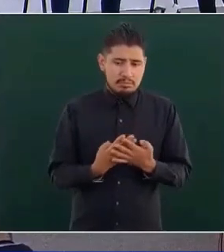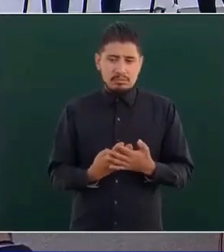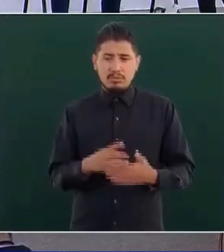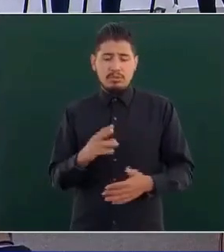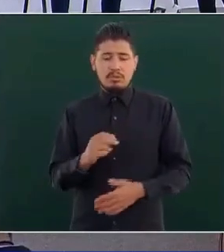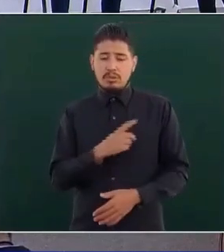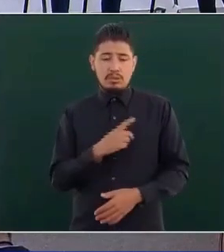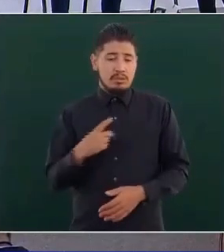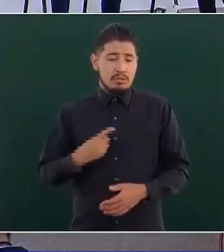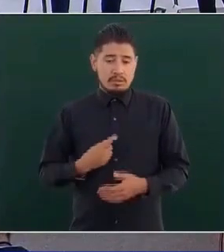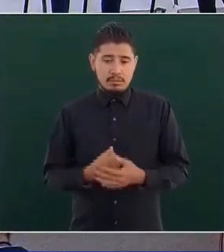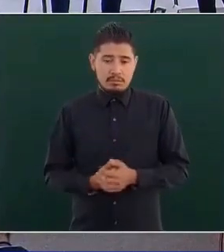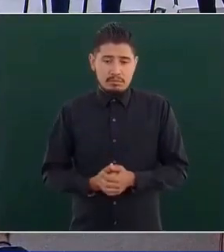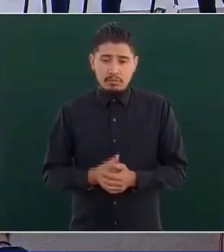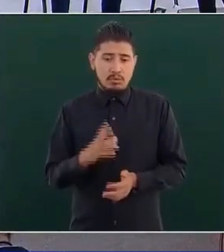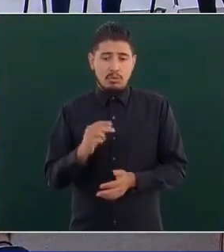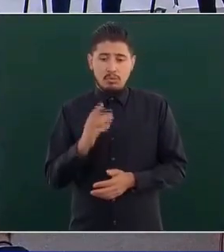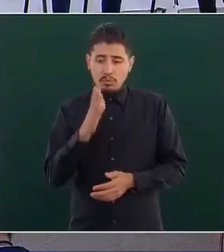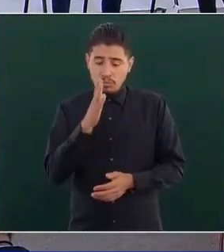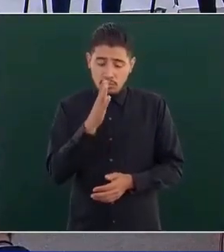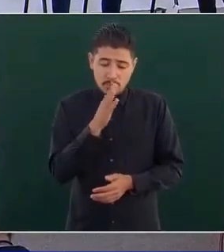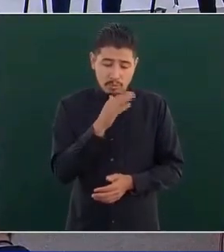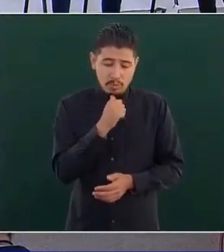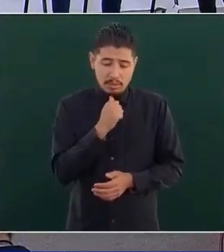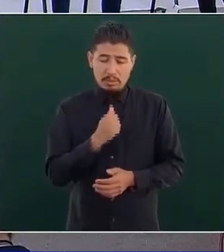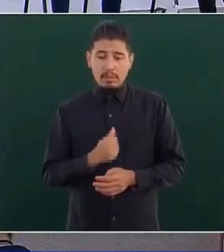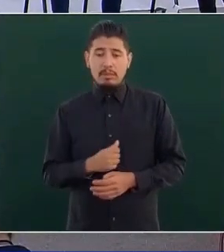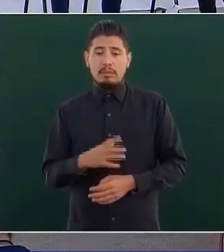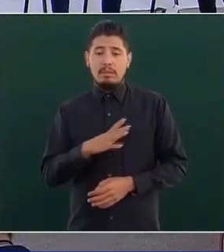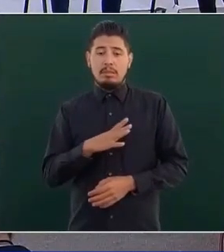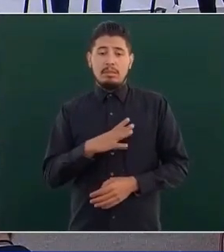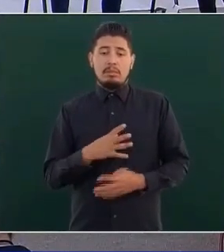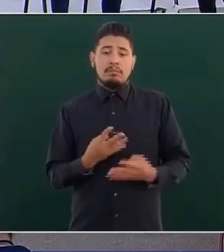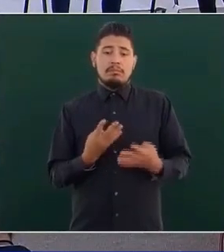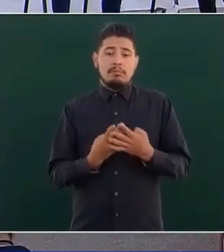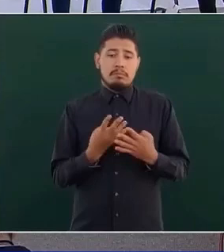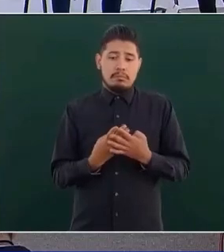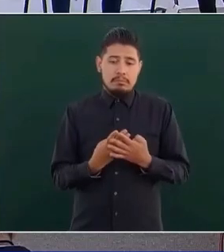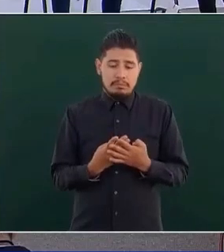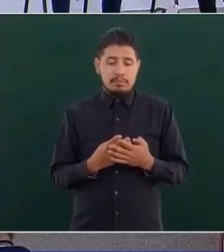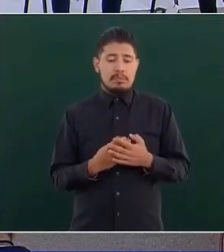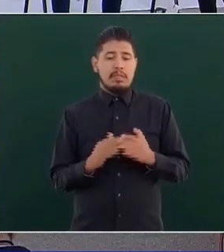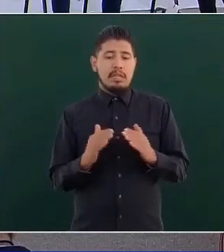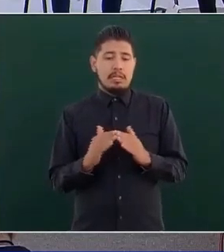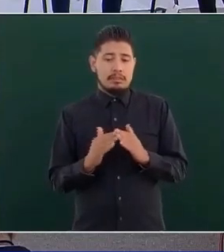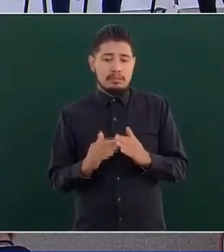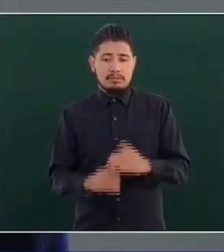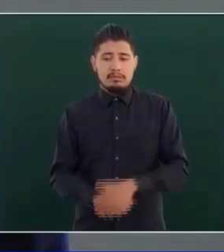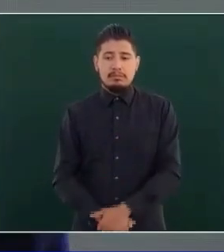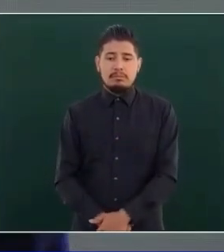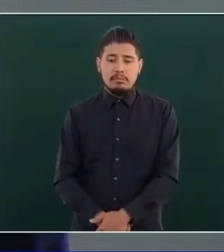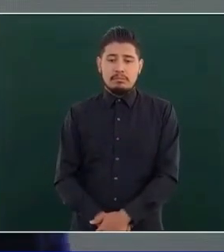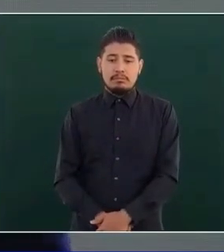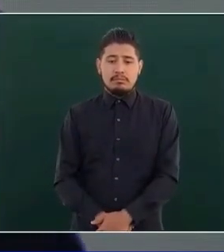no pueden tener prisión preventiva.